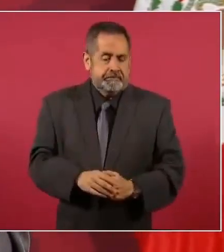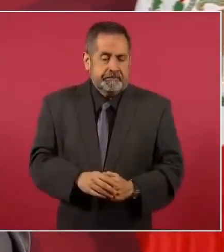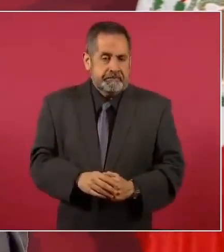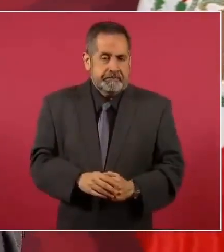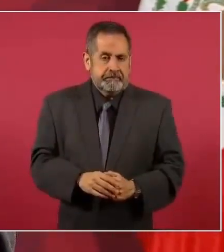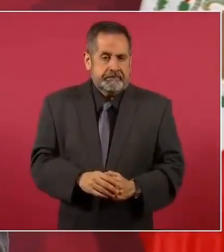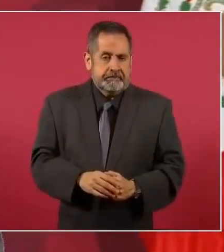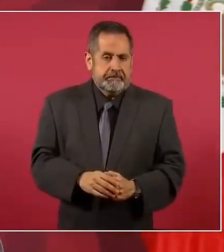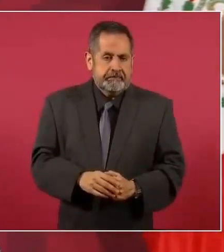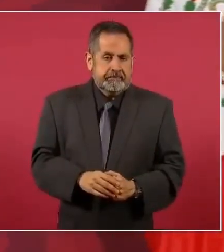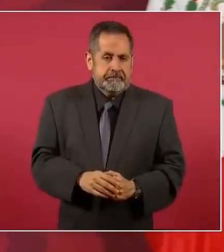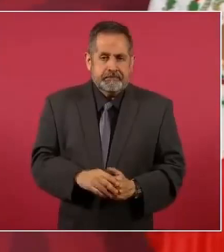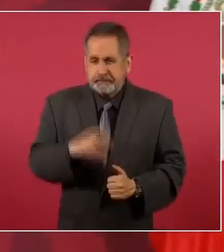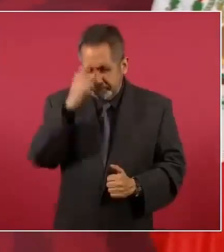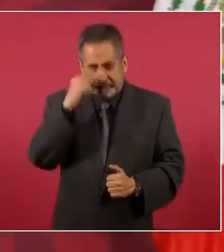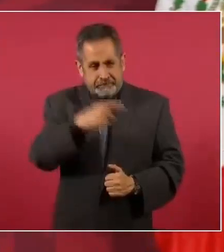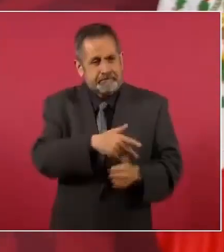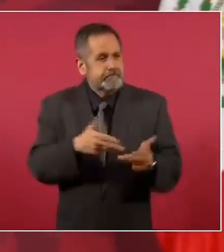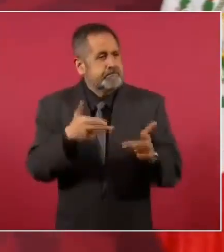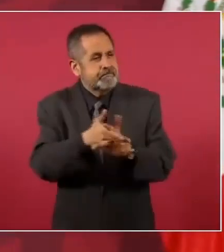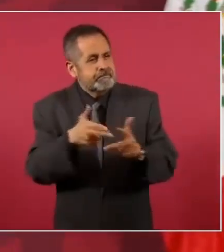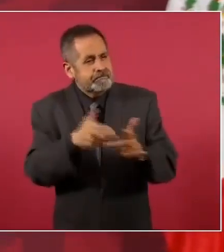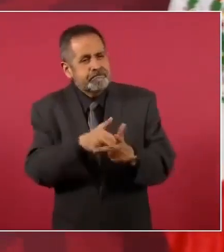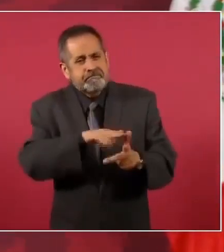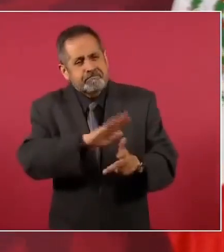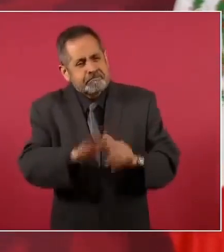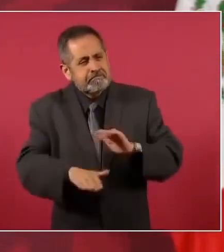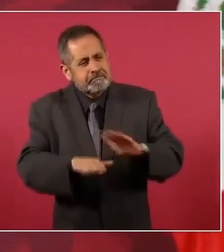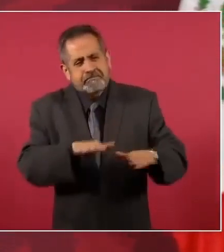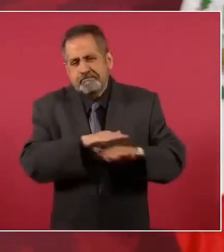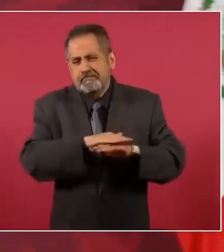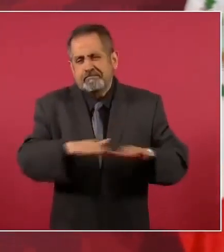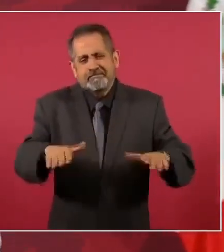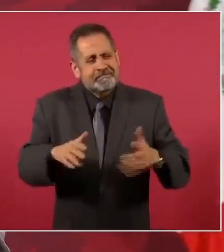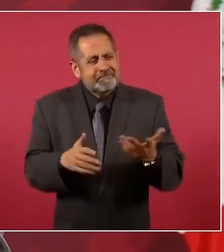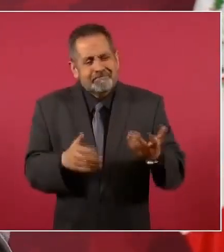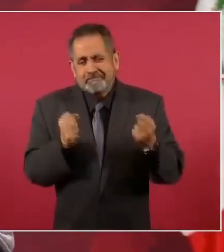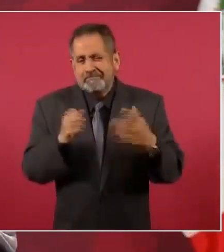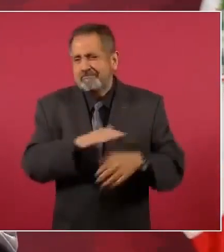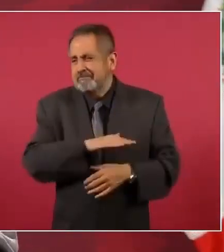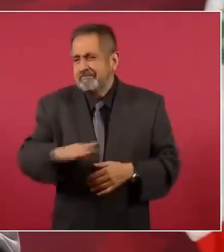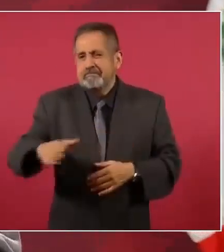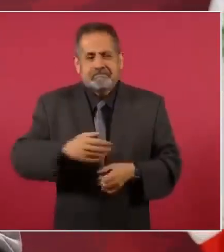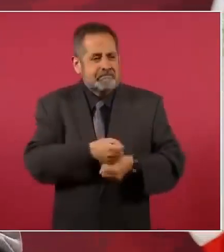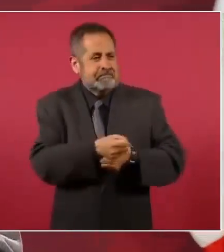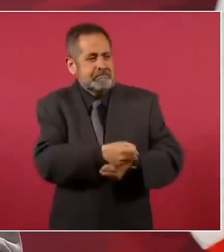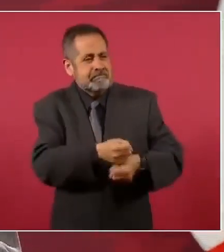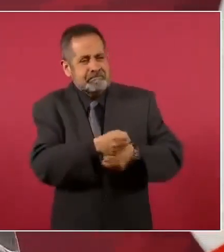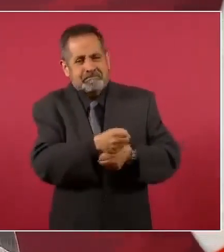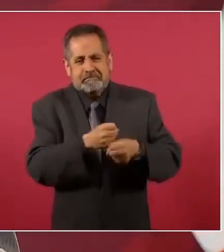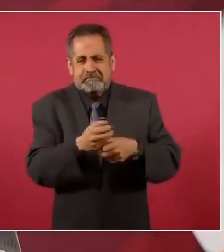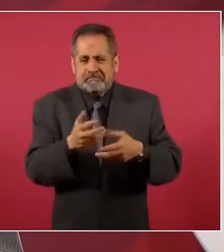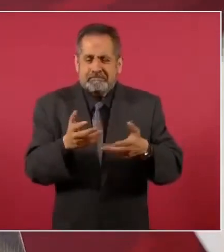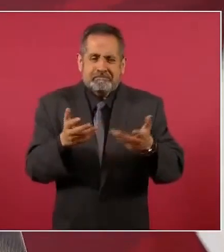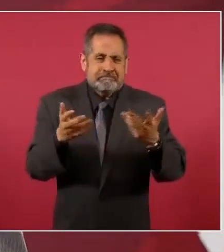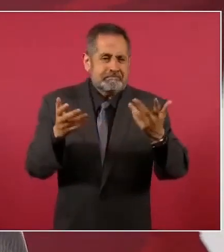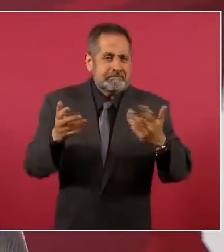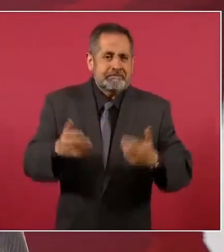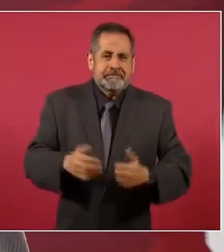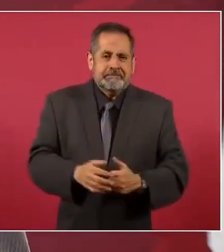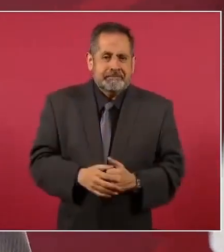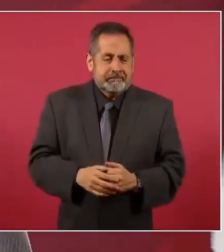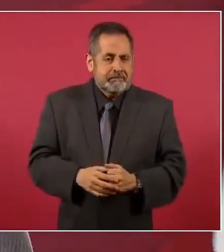los asesinatos, las masacres, las torturas,